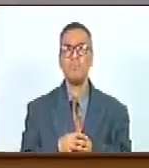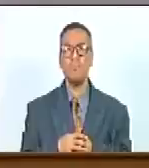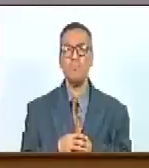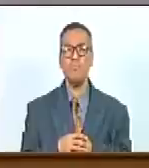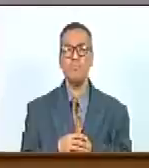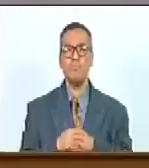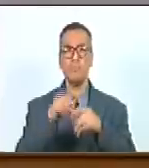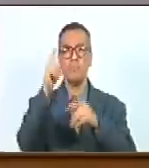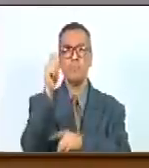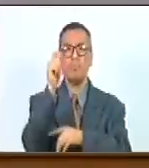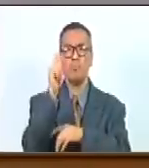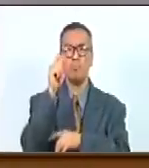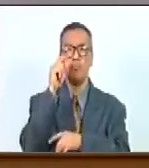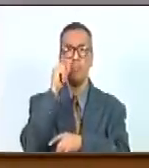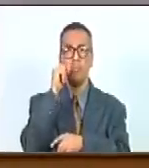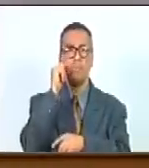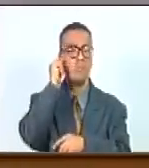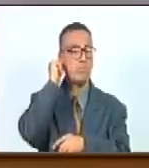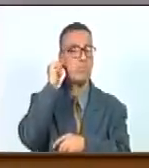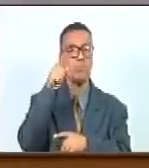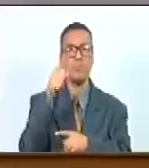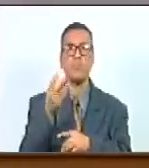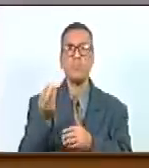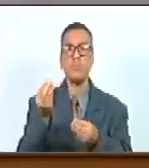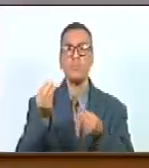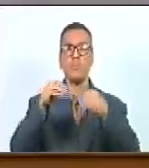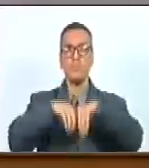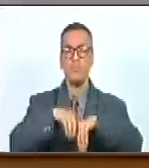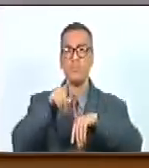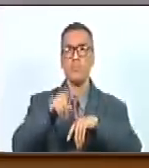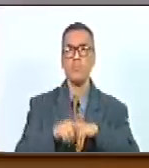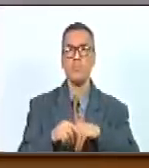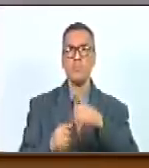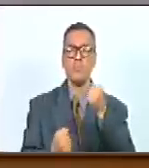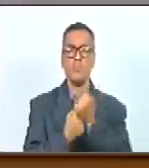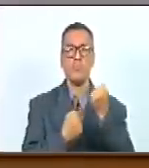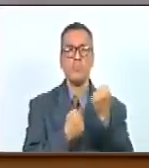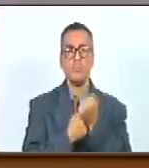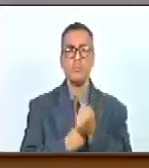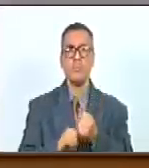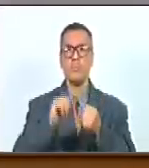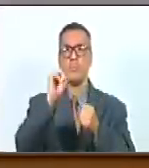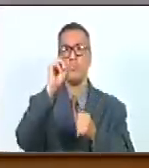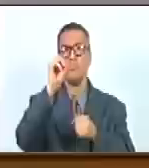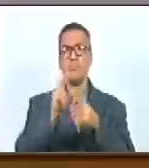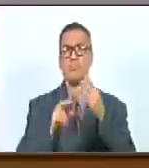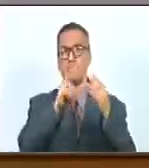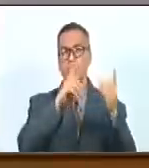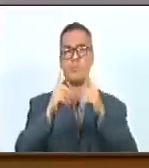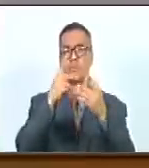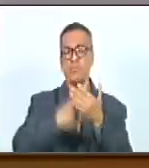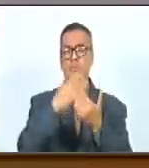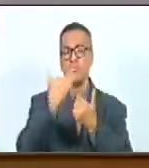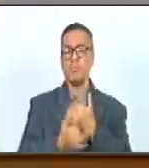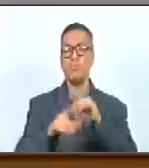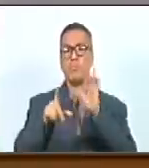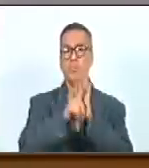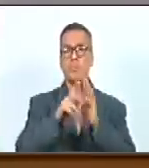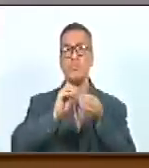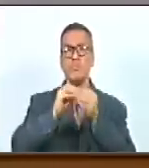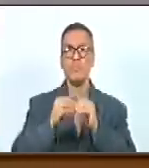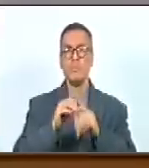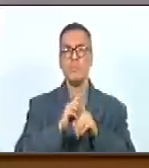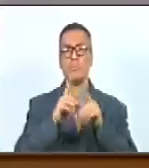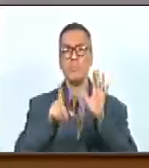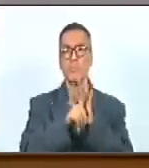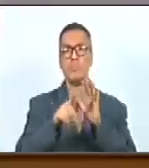Las diputadas y diputados que estén de acuerdo en apoyar en primera discusión el proyecto de ley de reforma